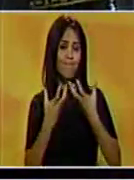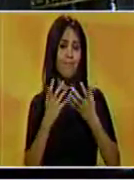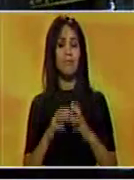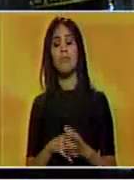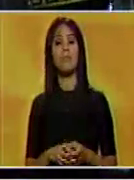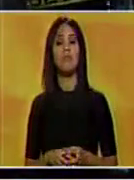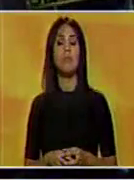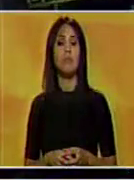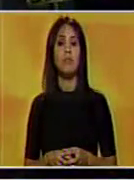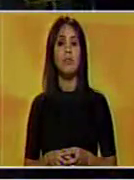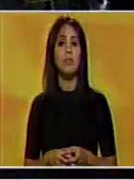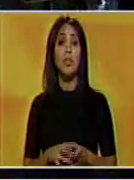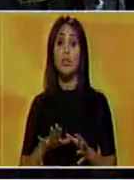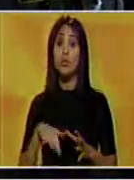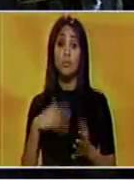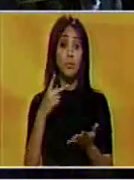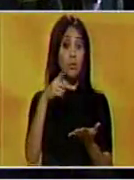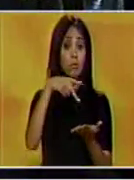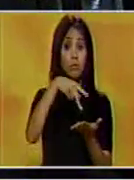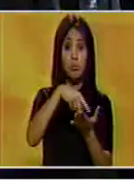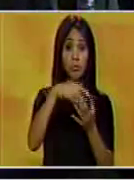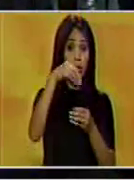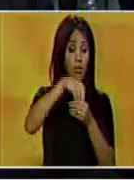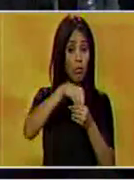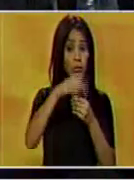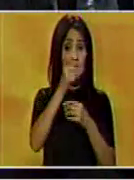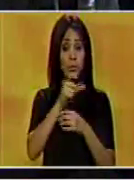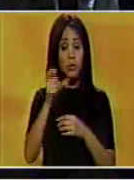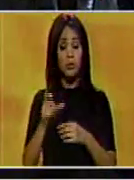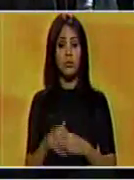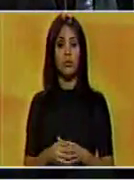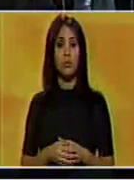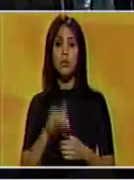puede ser habitado según la información del cuerpo de bomberos. Esta información será ampliada esta noche.